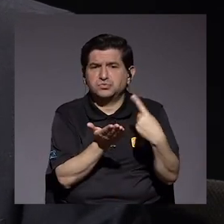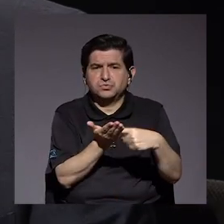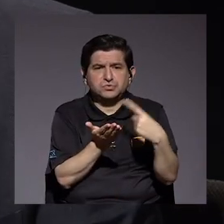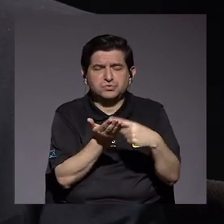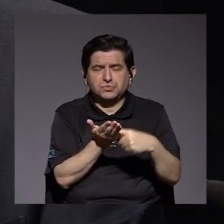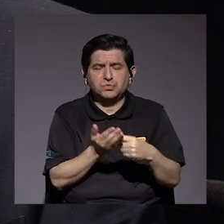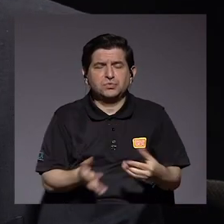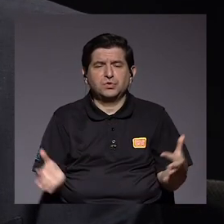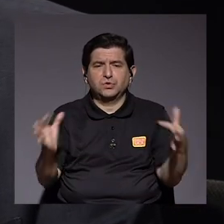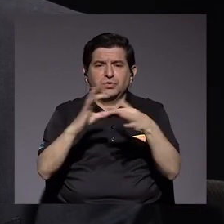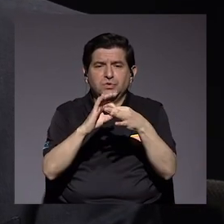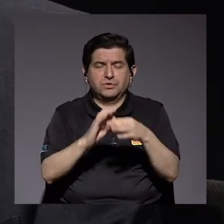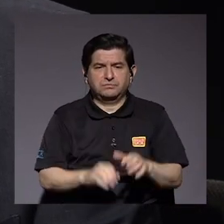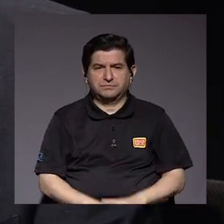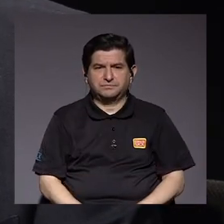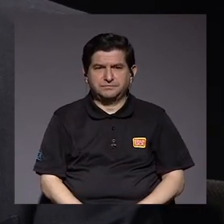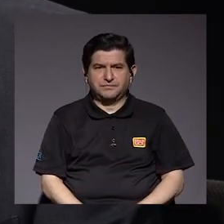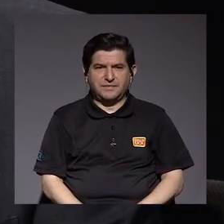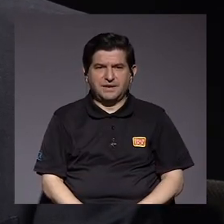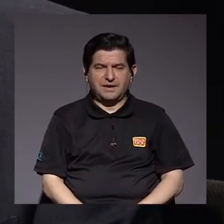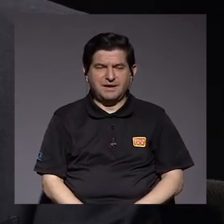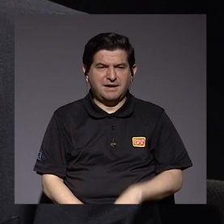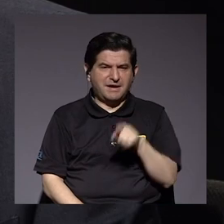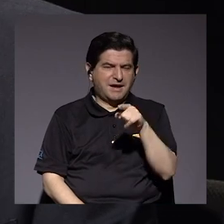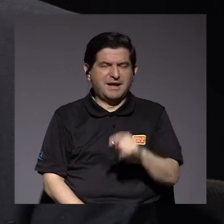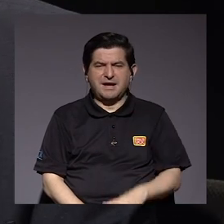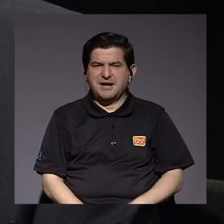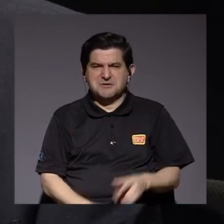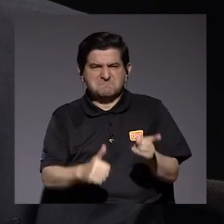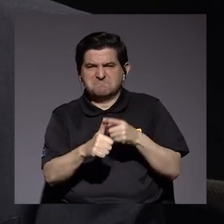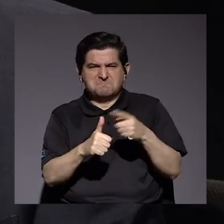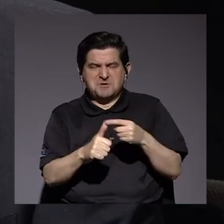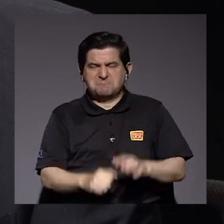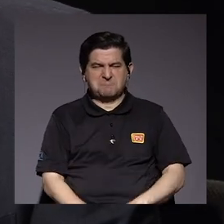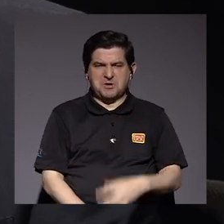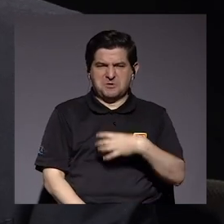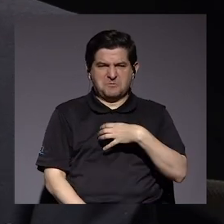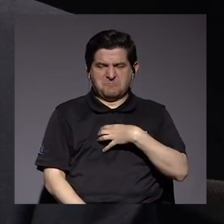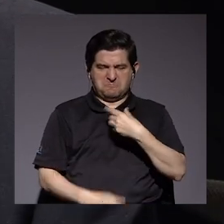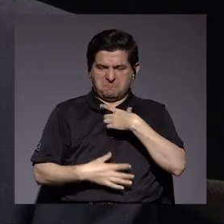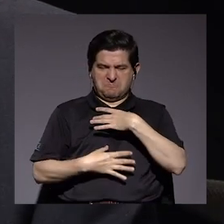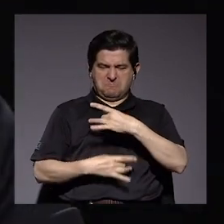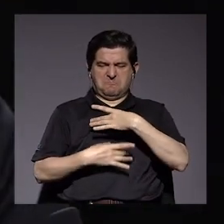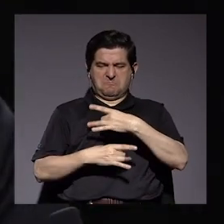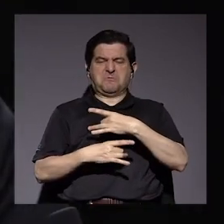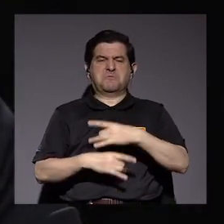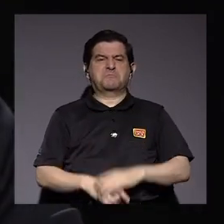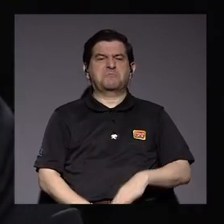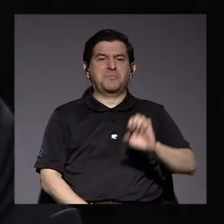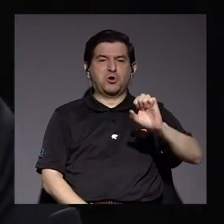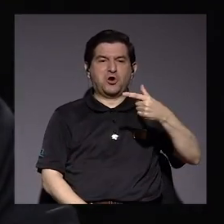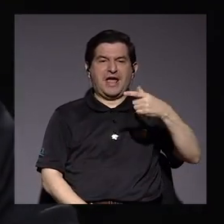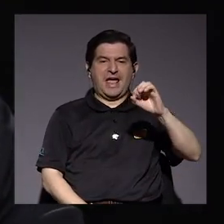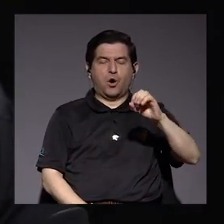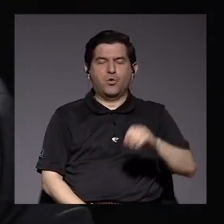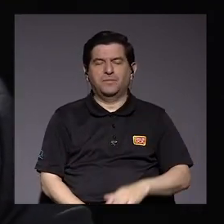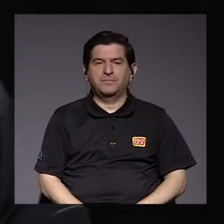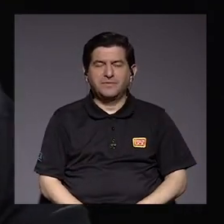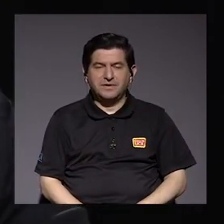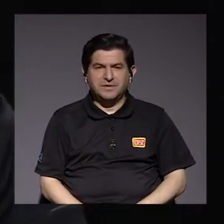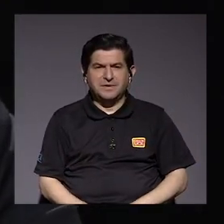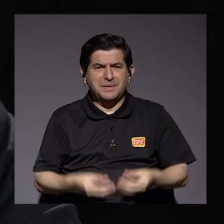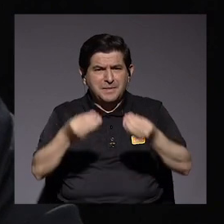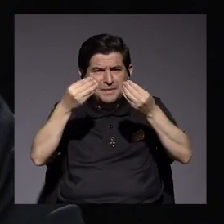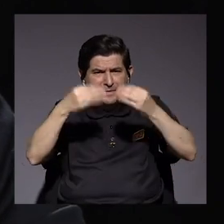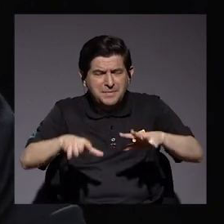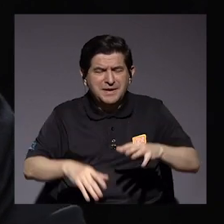la mesa común porque les va a ganar el ego se perdió se va a ganar la gula trice se perdió